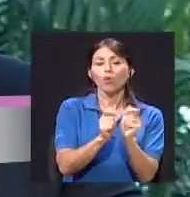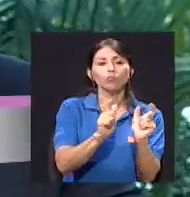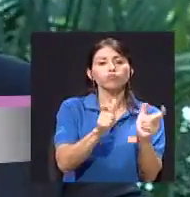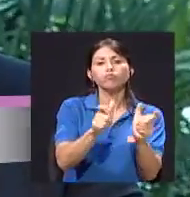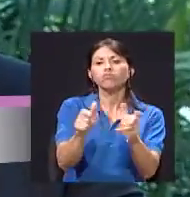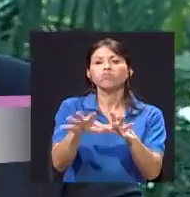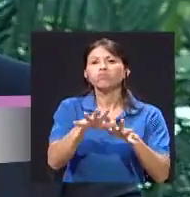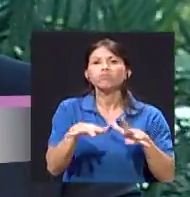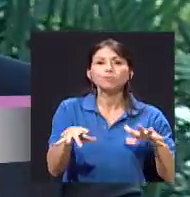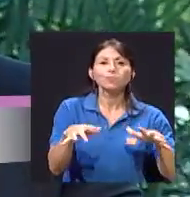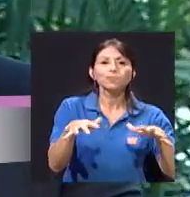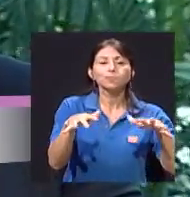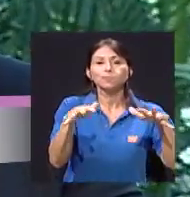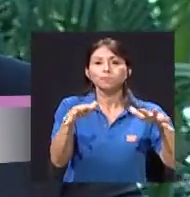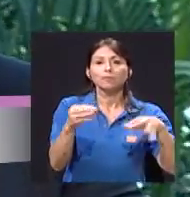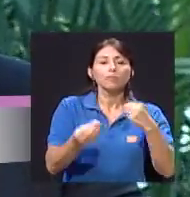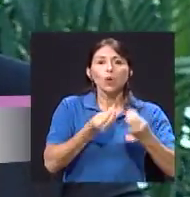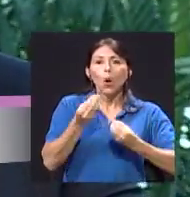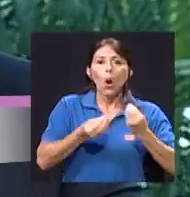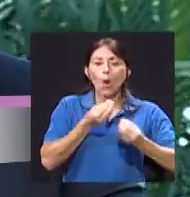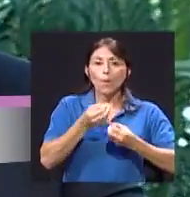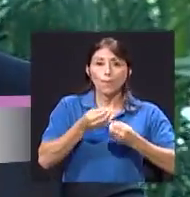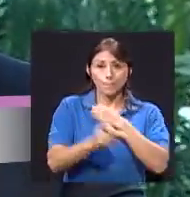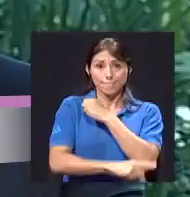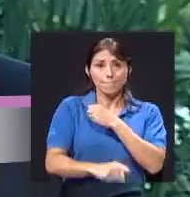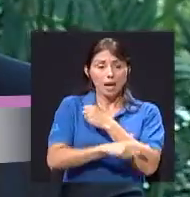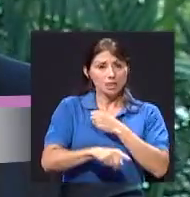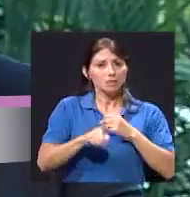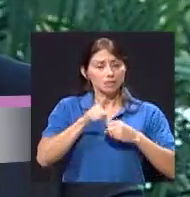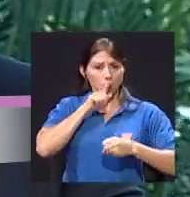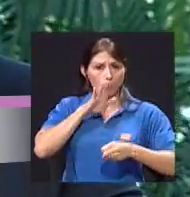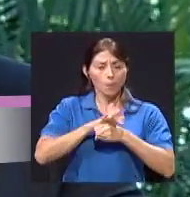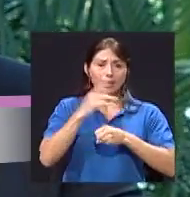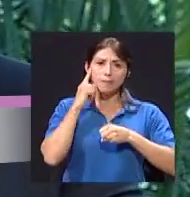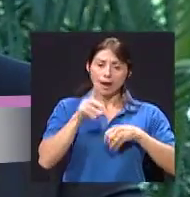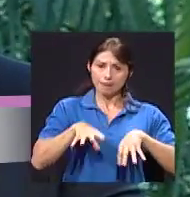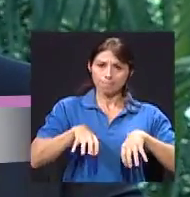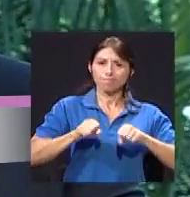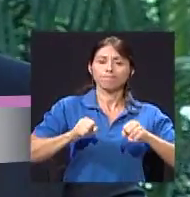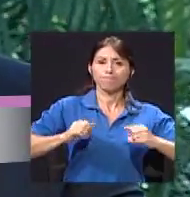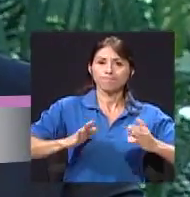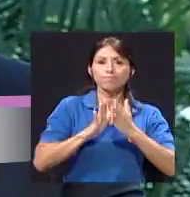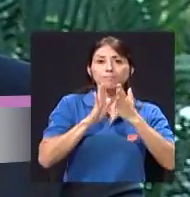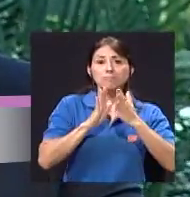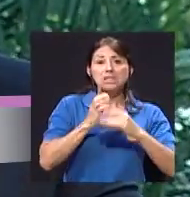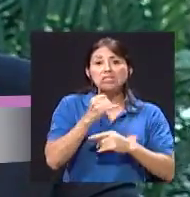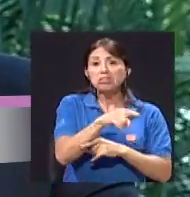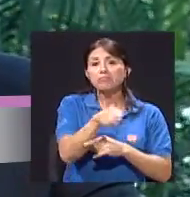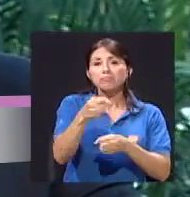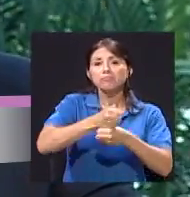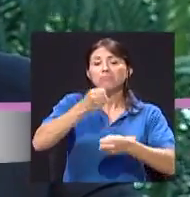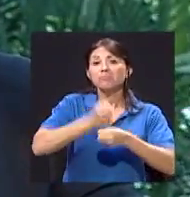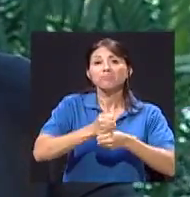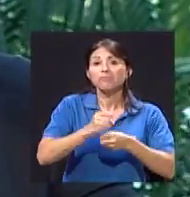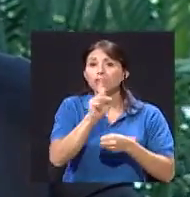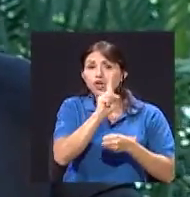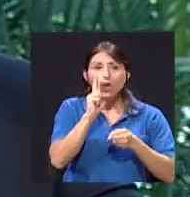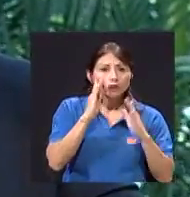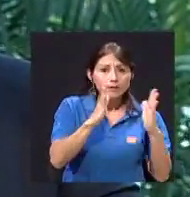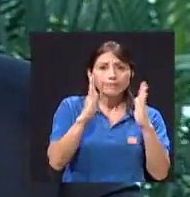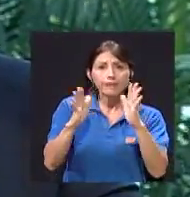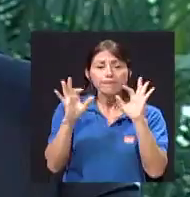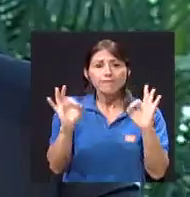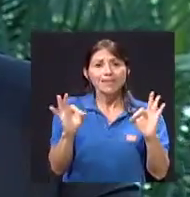se compromete a abordar esta problemática. Si no se aborda de una manera correcta, pues esto se ha comprobado que tiene una relación